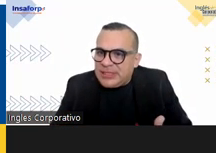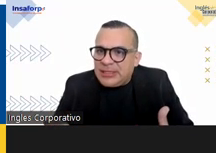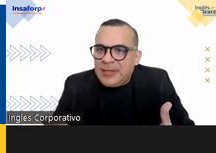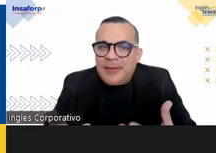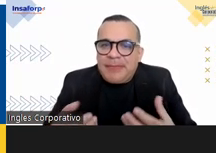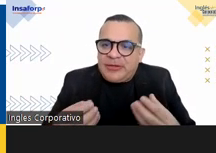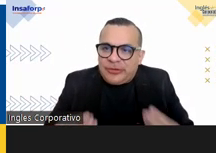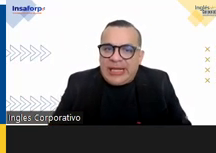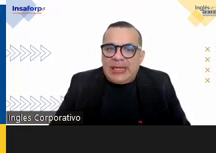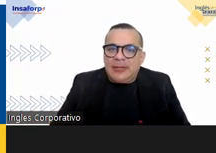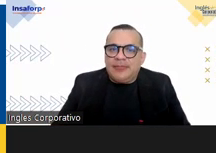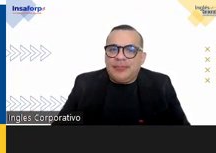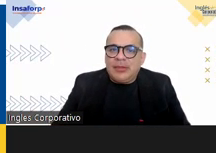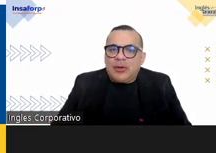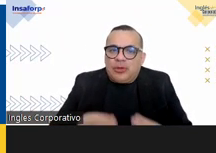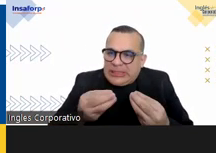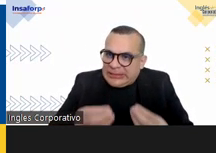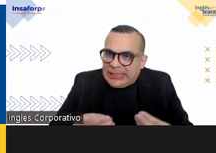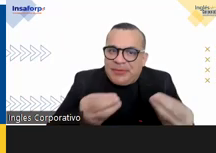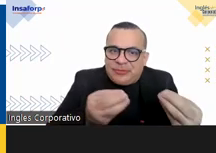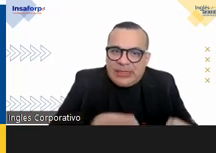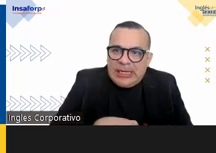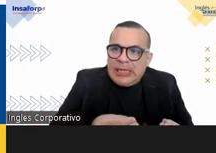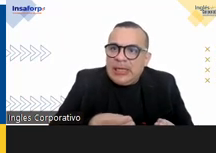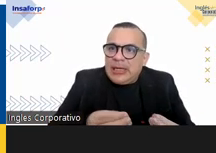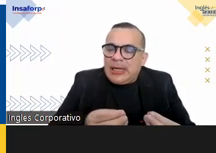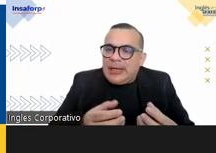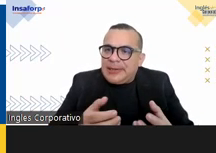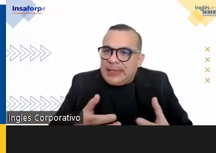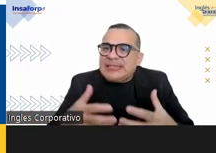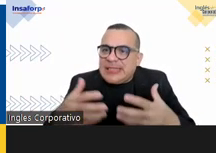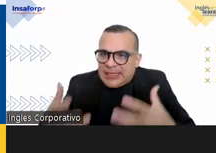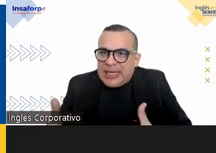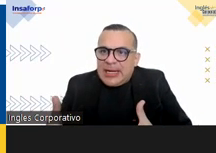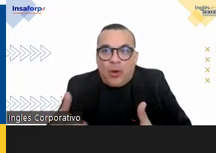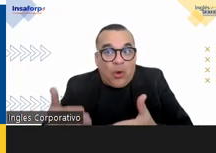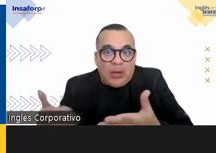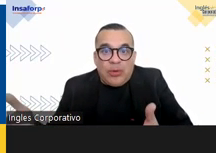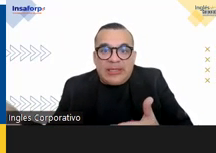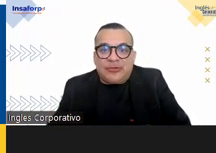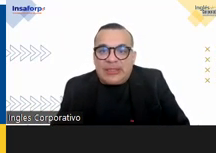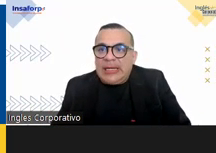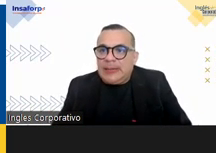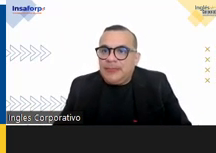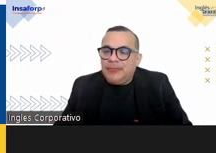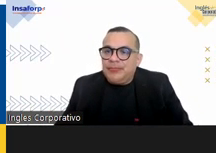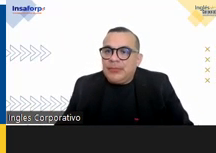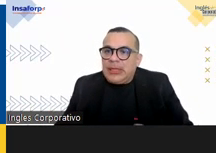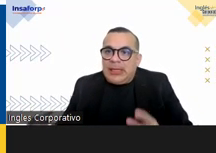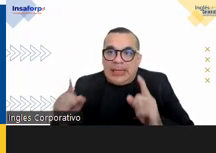el suficiente personal, contratar el personal que se requiera o algún